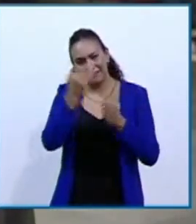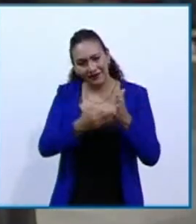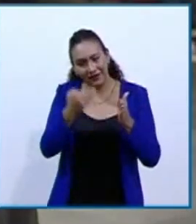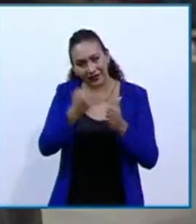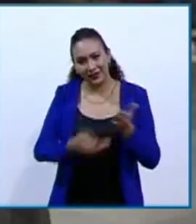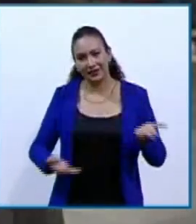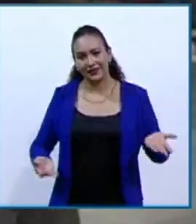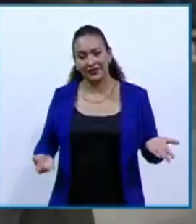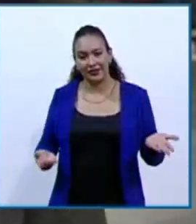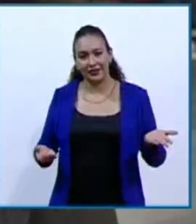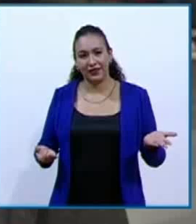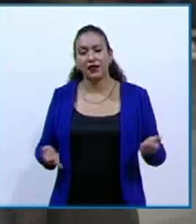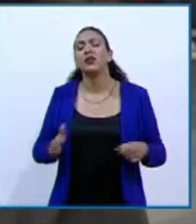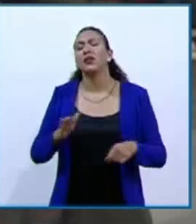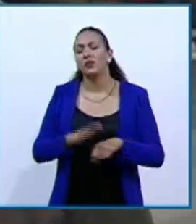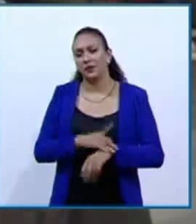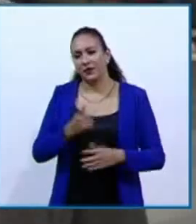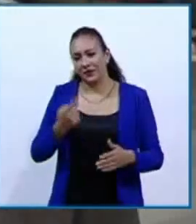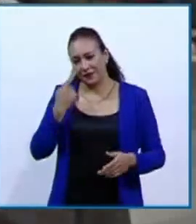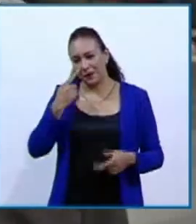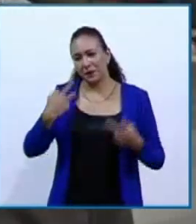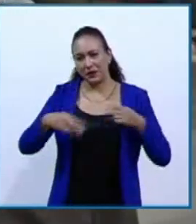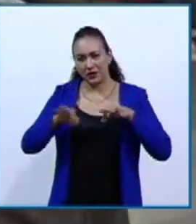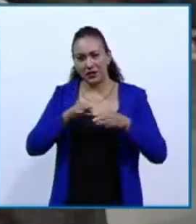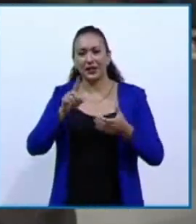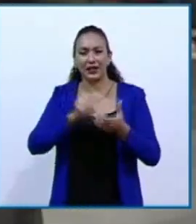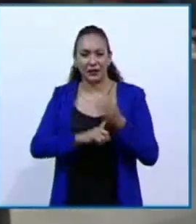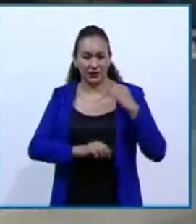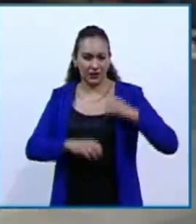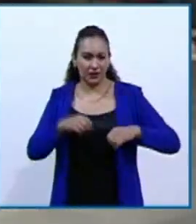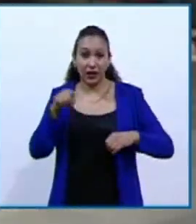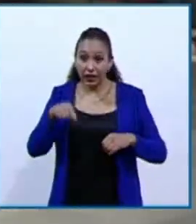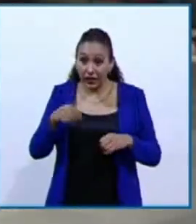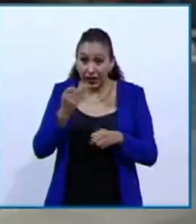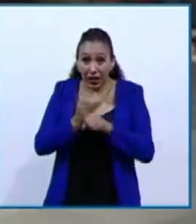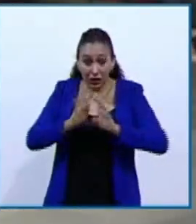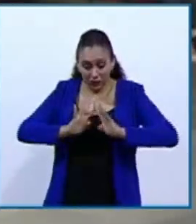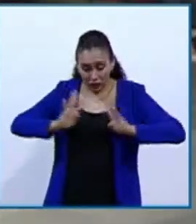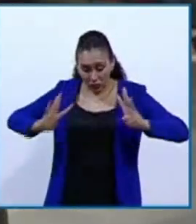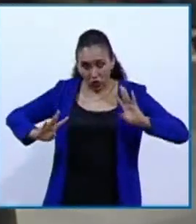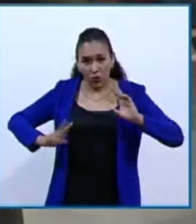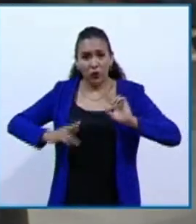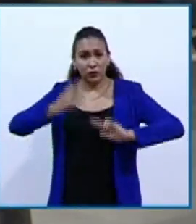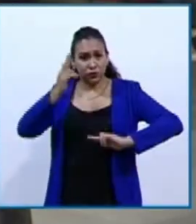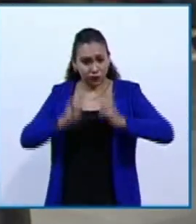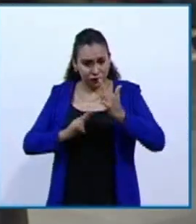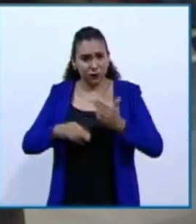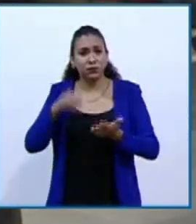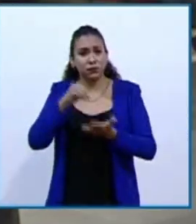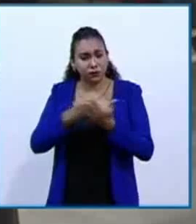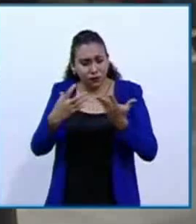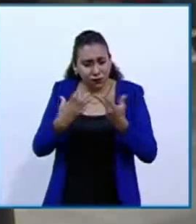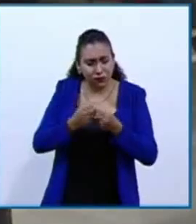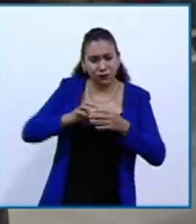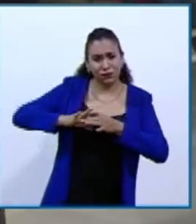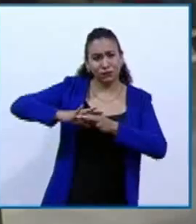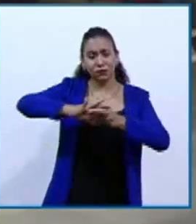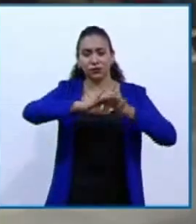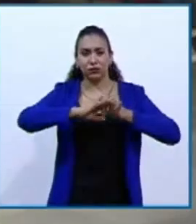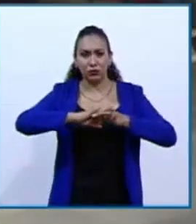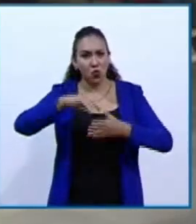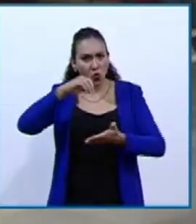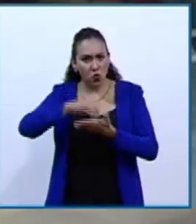porque de la clase trabajadora que está aquí luchando, y estamos luchando en forma